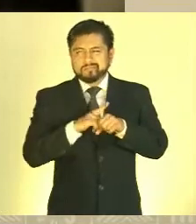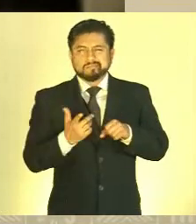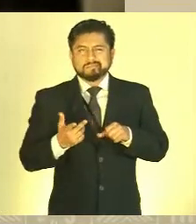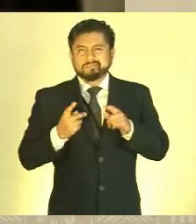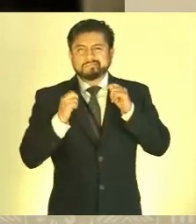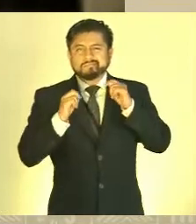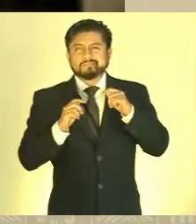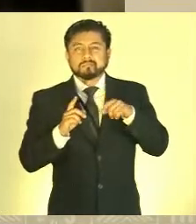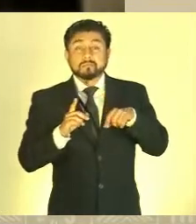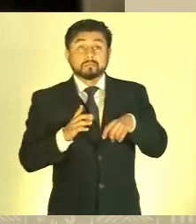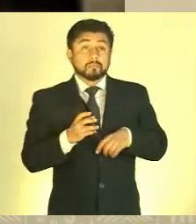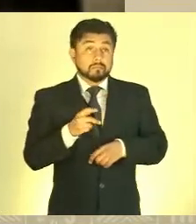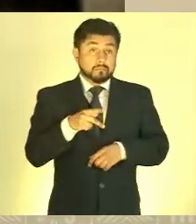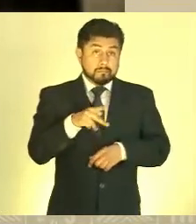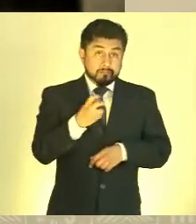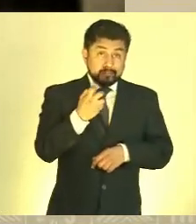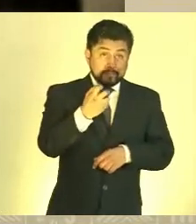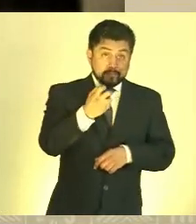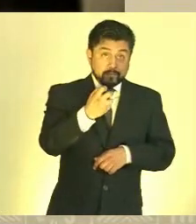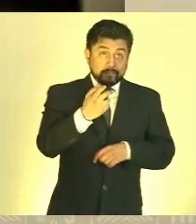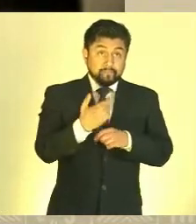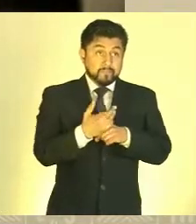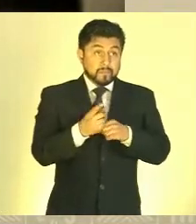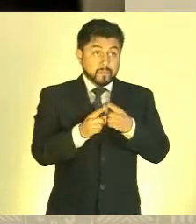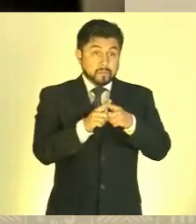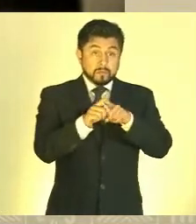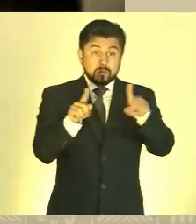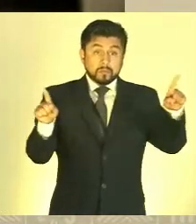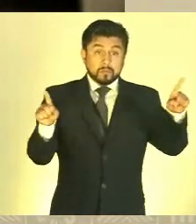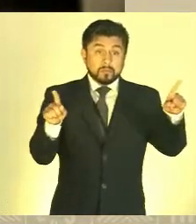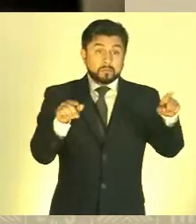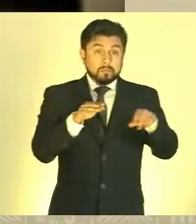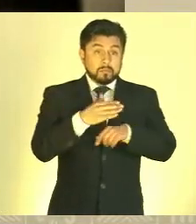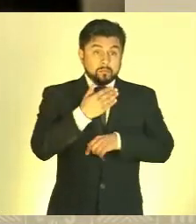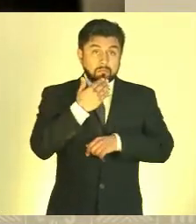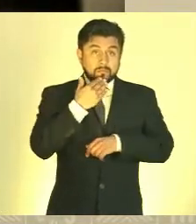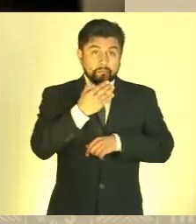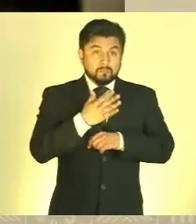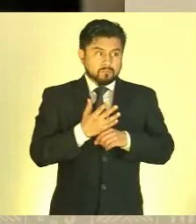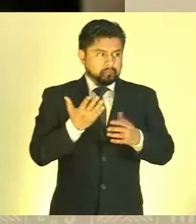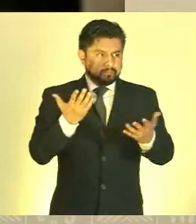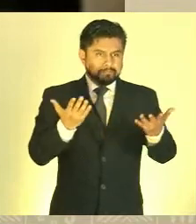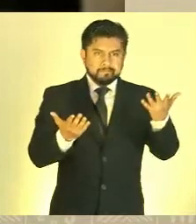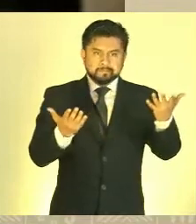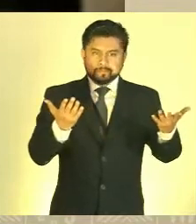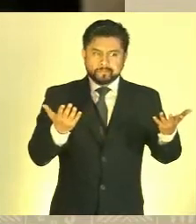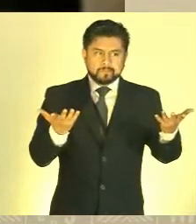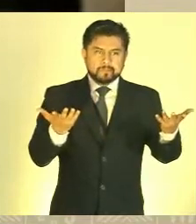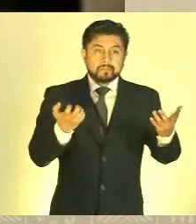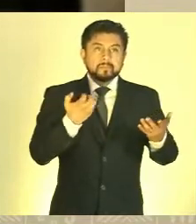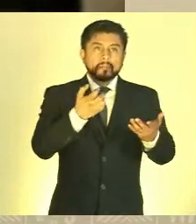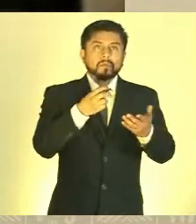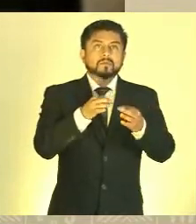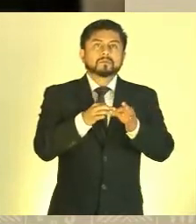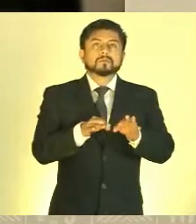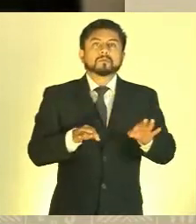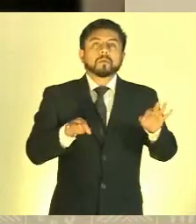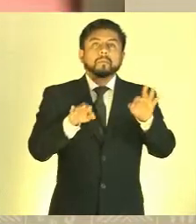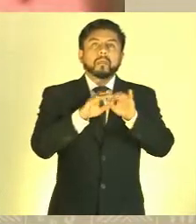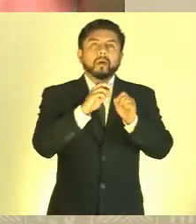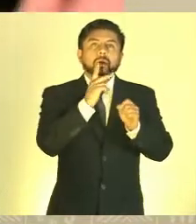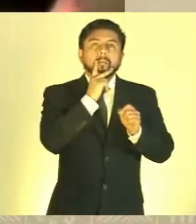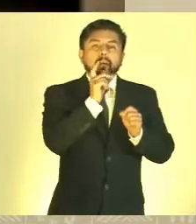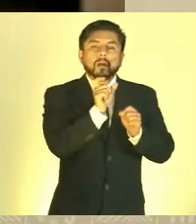Y es una comunidad donde la alteridad, la diferencia, es muy bien acogida. No solamente en palabras,